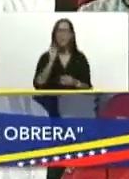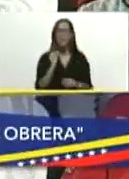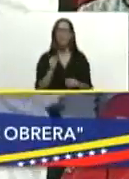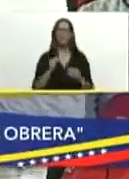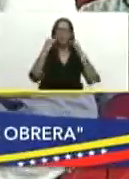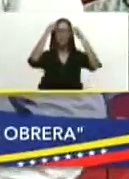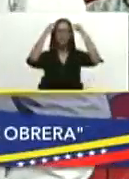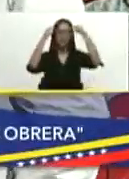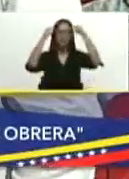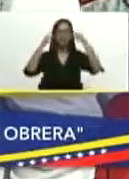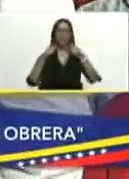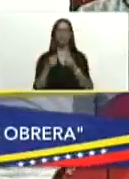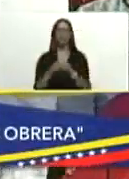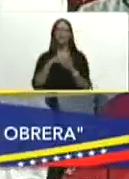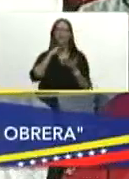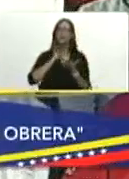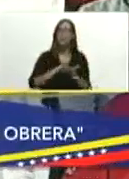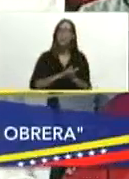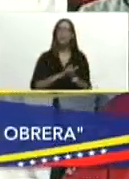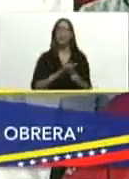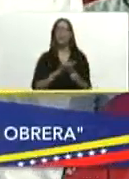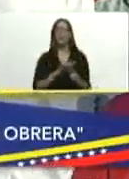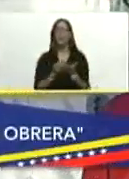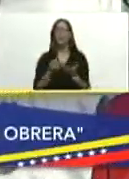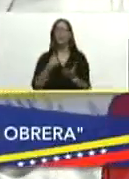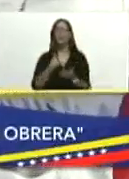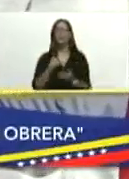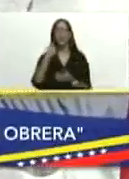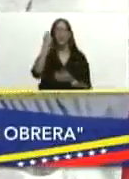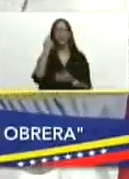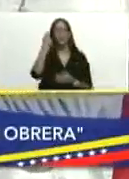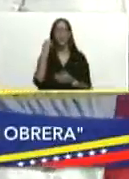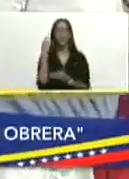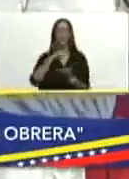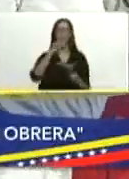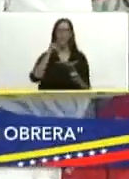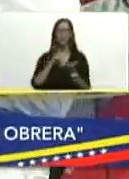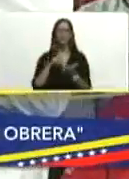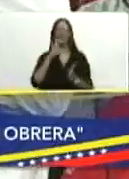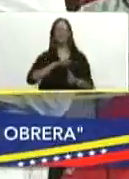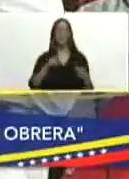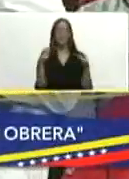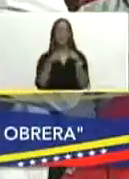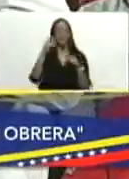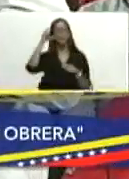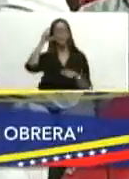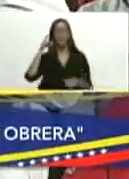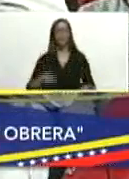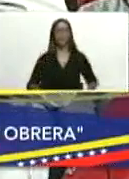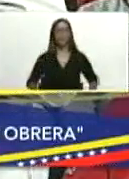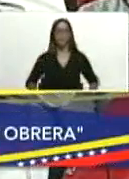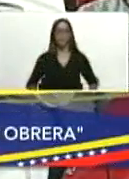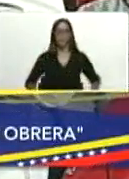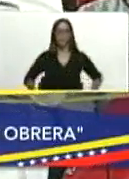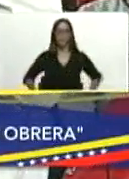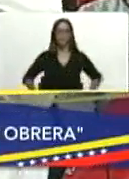el comandante Chávez pasó a la inmortalidad yo era diputado a la asamblea nacional estábamos en sesiones ese día y